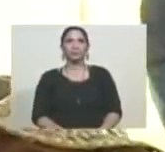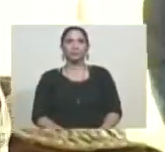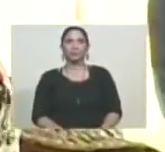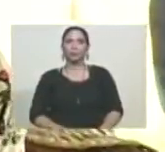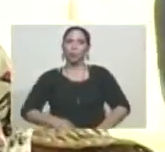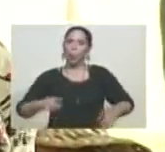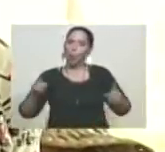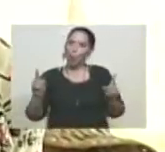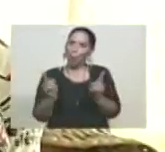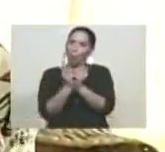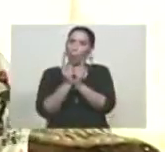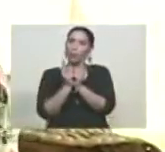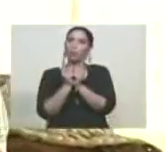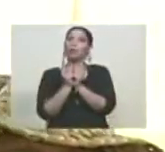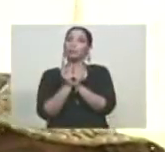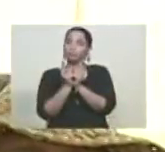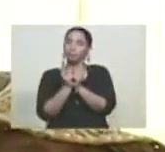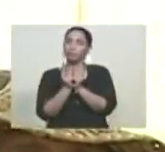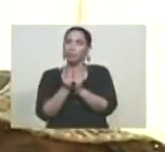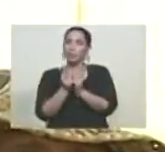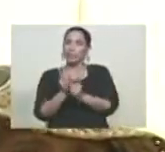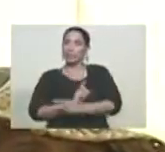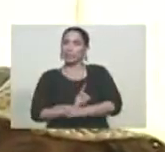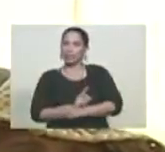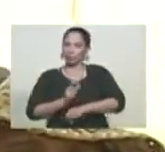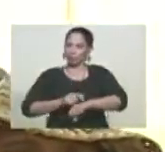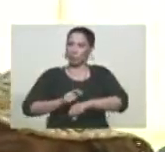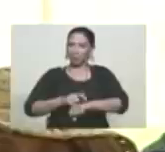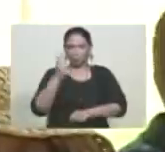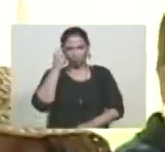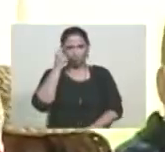breve y muy contesto lo que voy a decir por el tiempo.